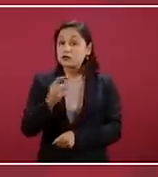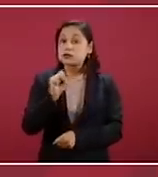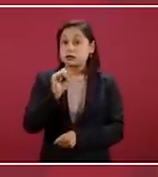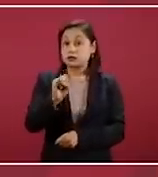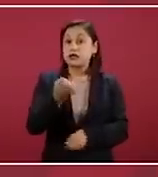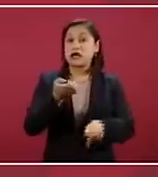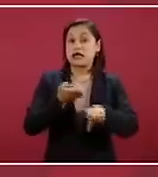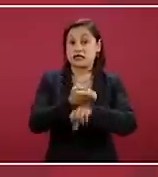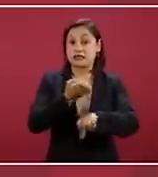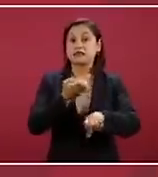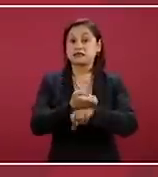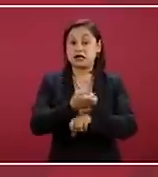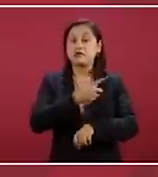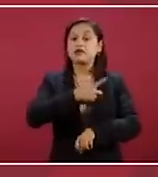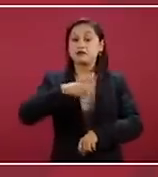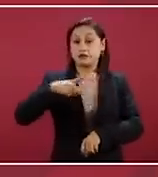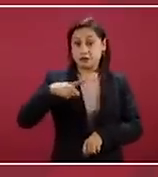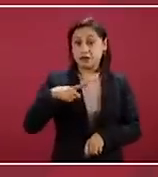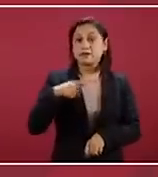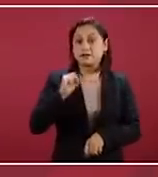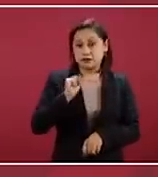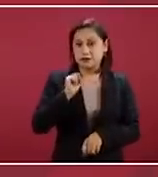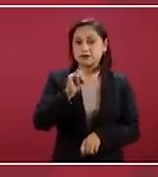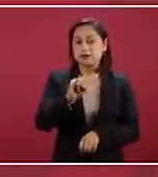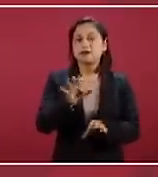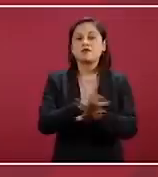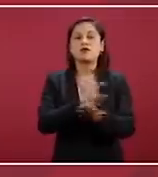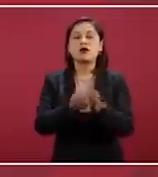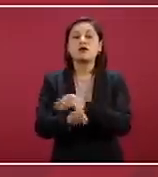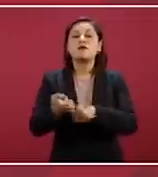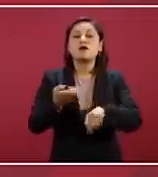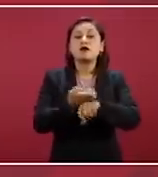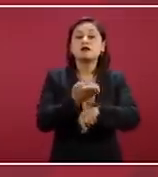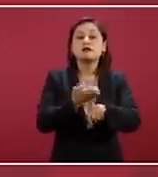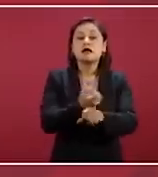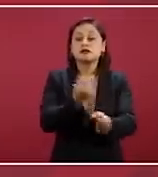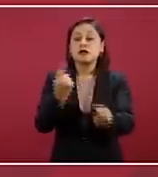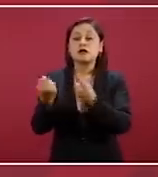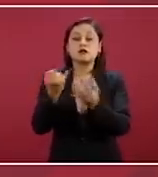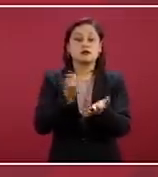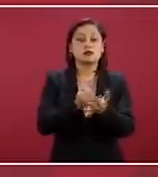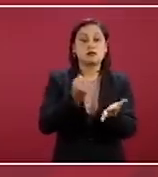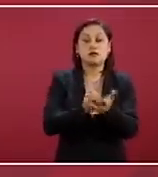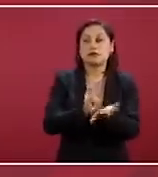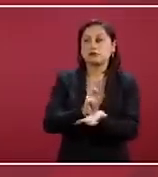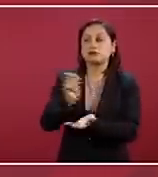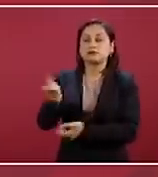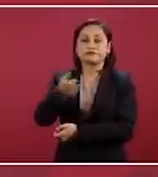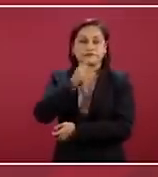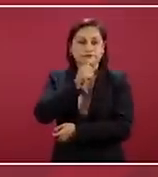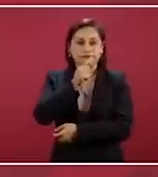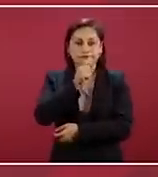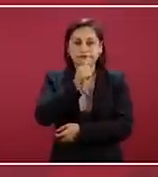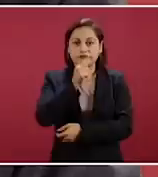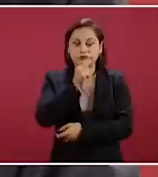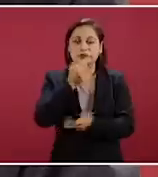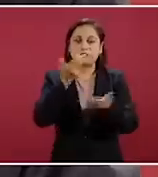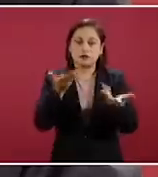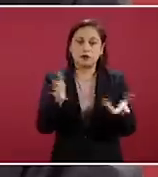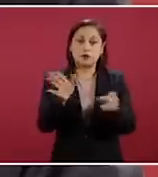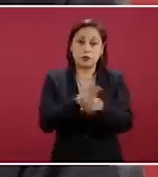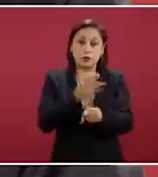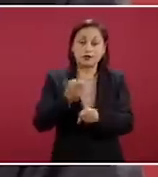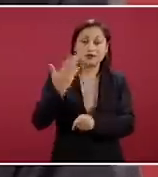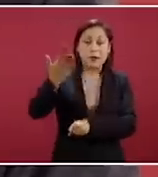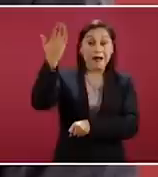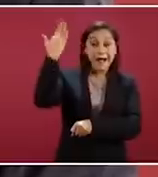por ejemplo, en el pago de impuestos. Entonces, por eso el secretario de Hacienda